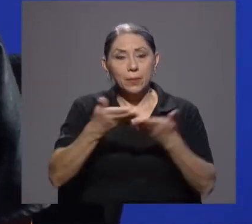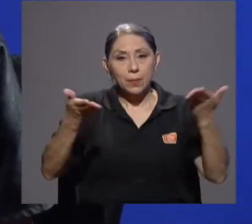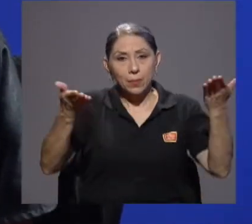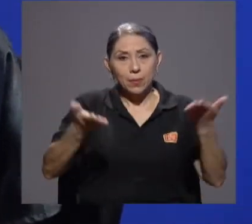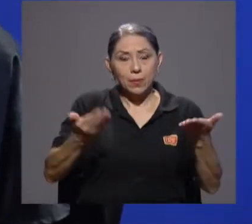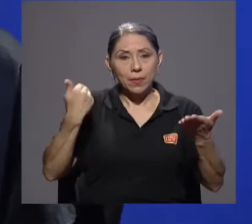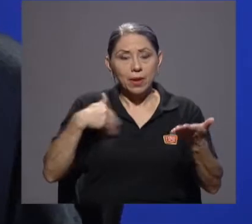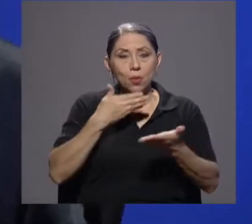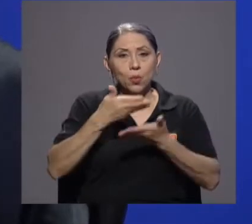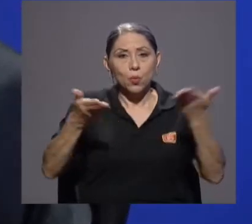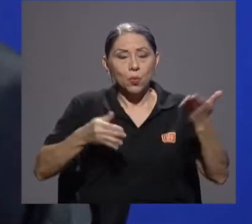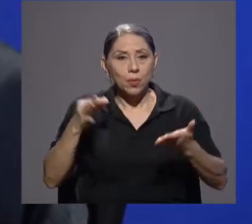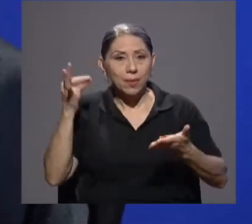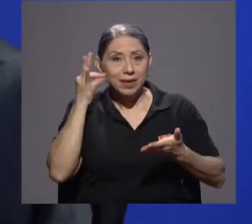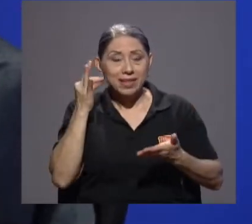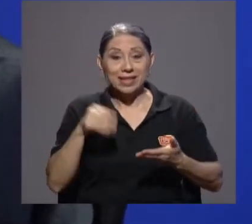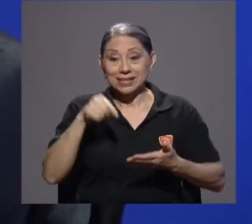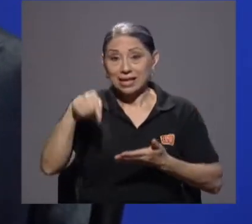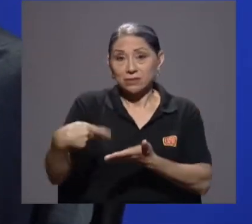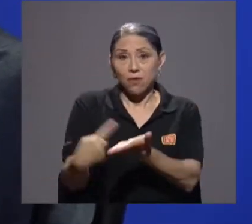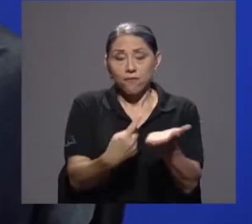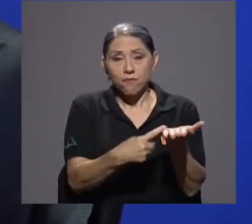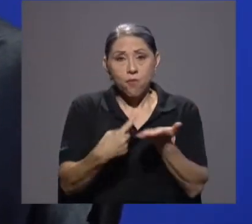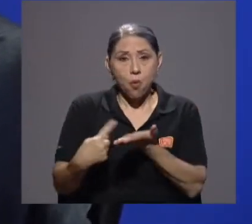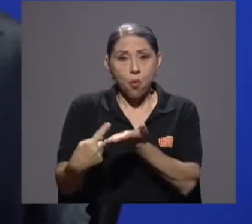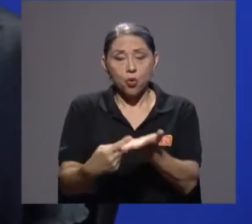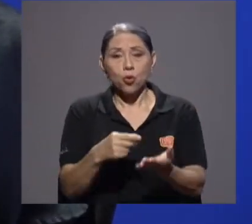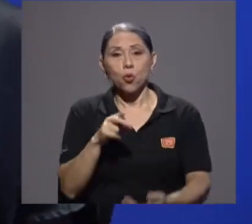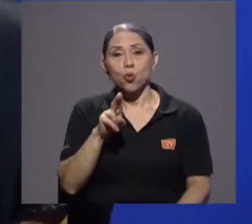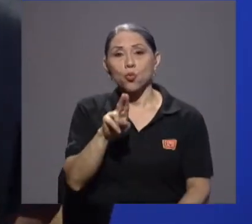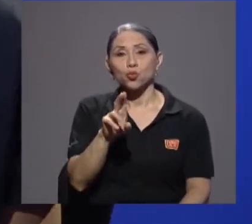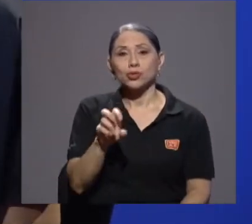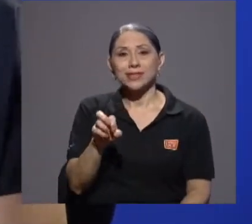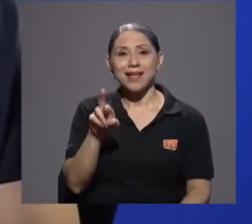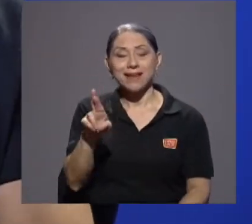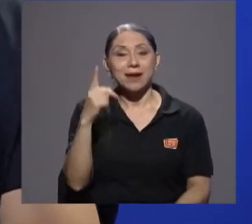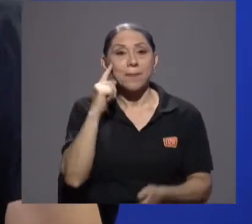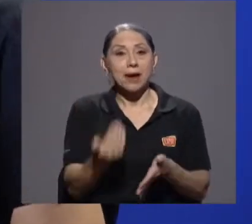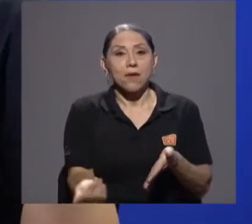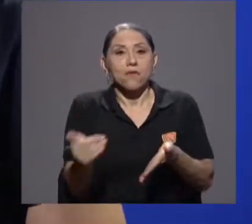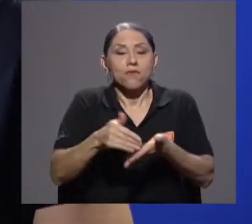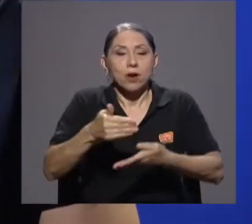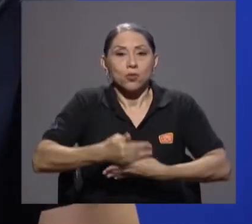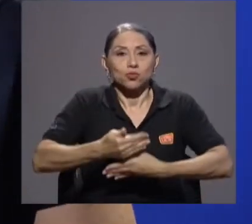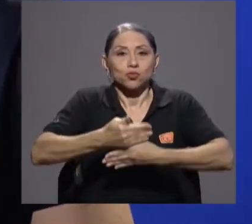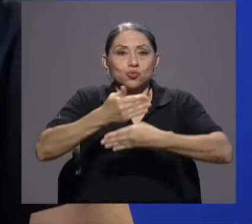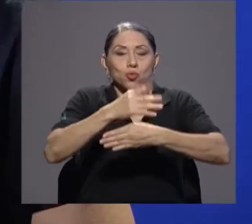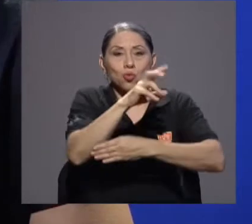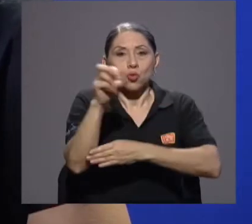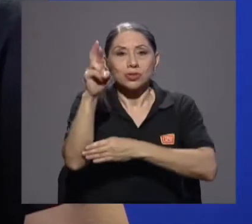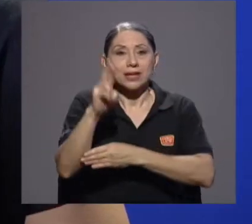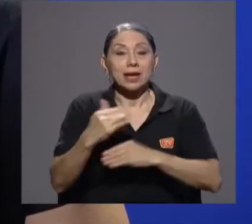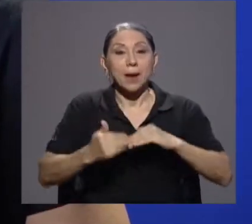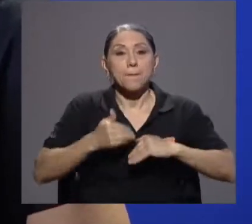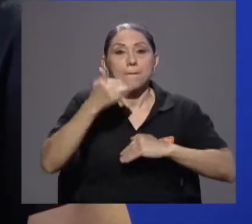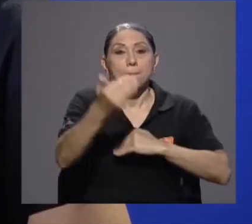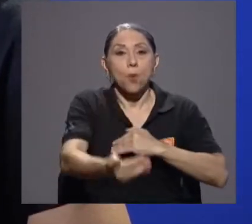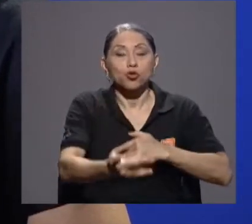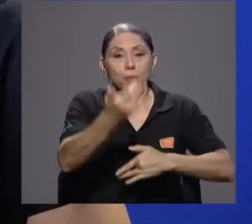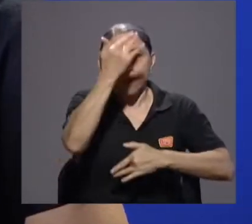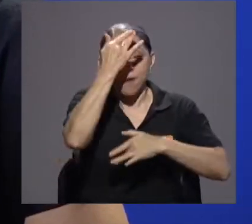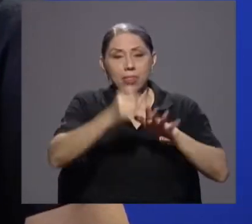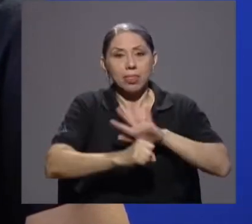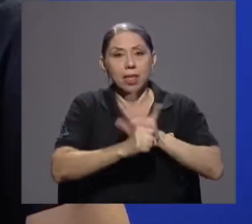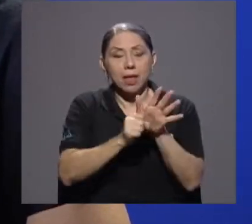Bienvenidos y bienvenidas a este foro UCR para la reconstrucción de la Costa Rica post-pandemia, y en esta sesión de